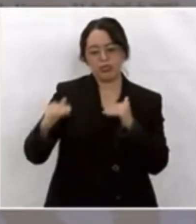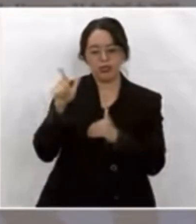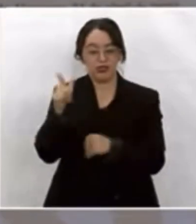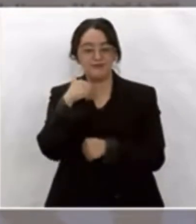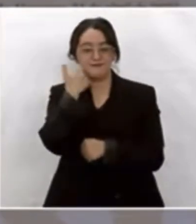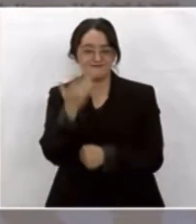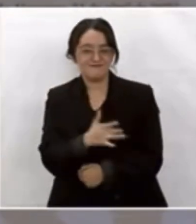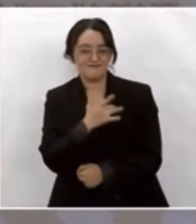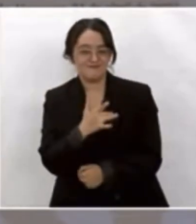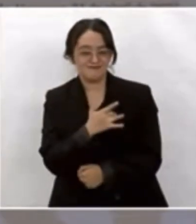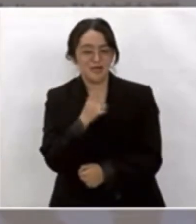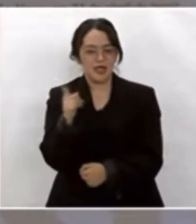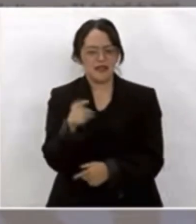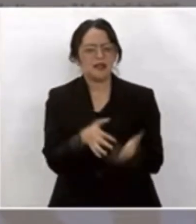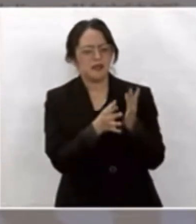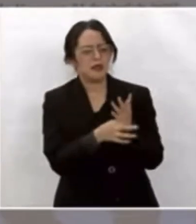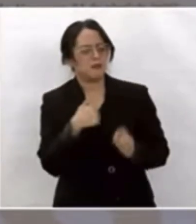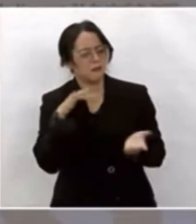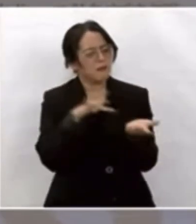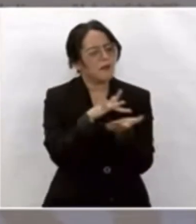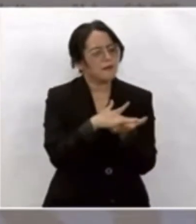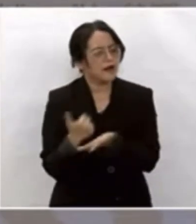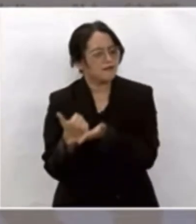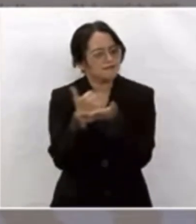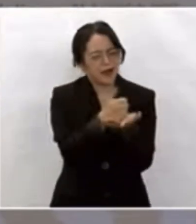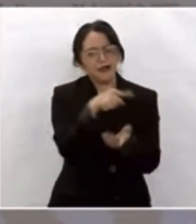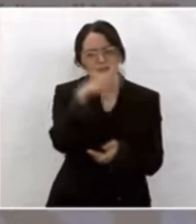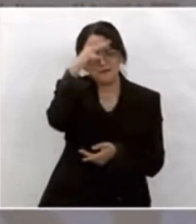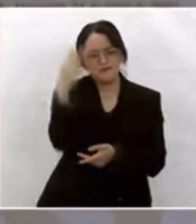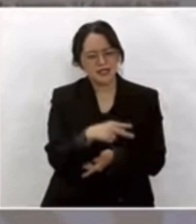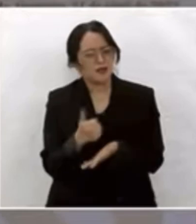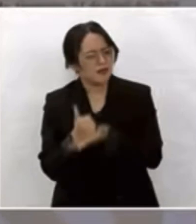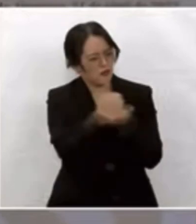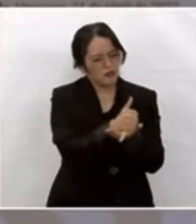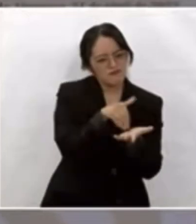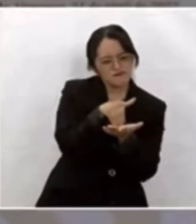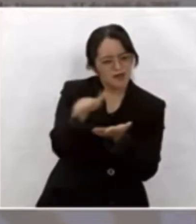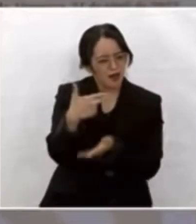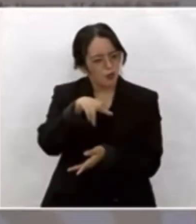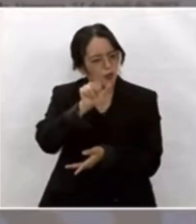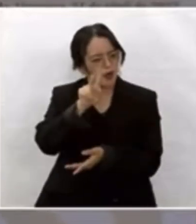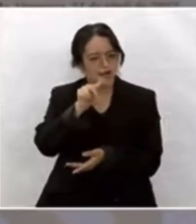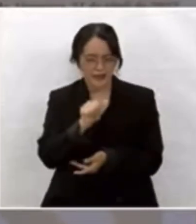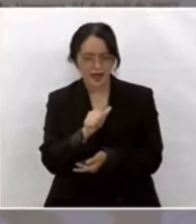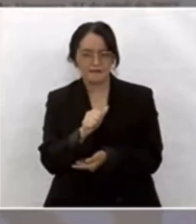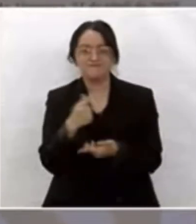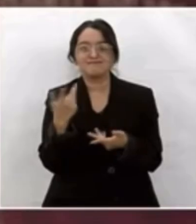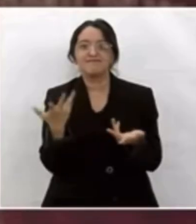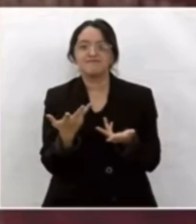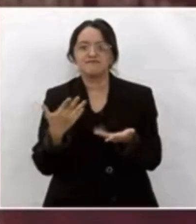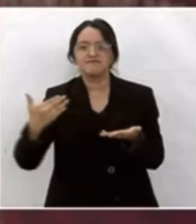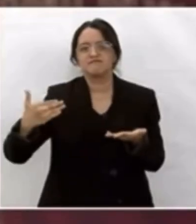Y supuestamente para ayudarnos y sacar a Huerta, nos